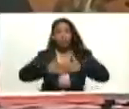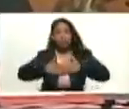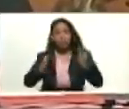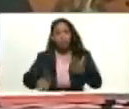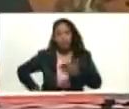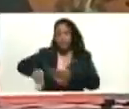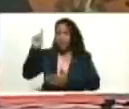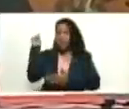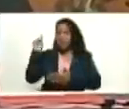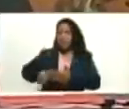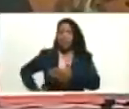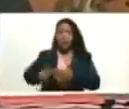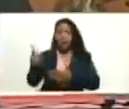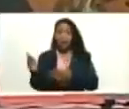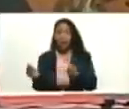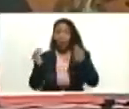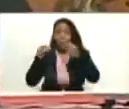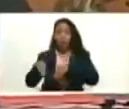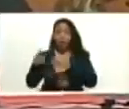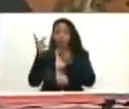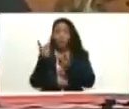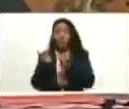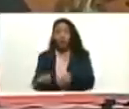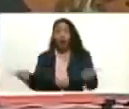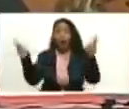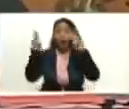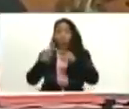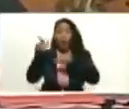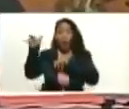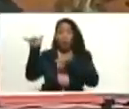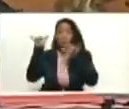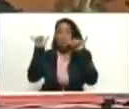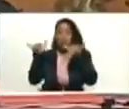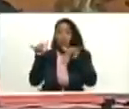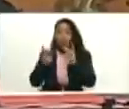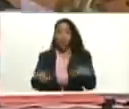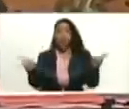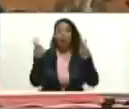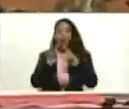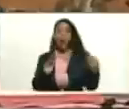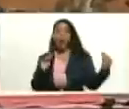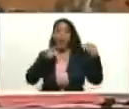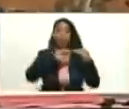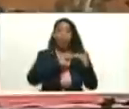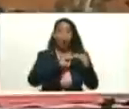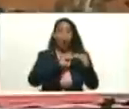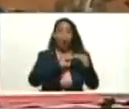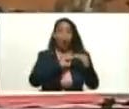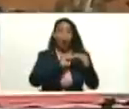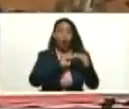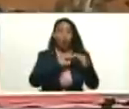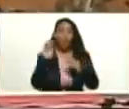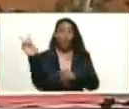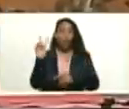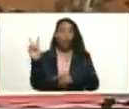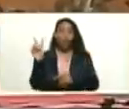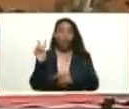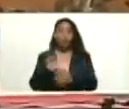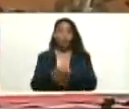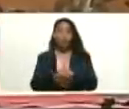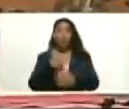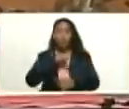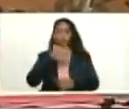firmó ese estatuto y los valores de ese estatuto son los mismos valores de Venezuela y nosotros descubrimos áreas